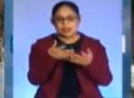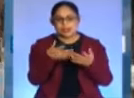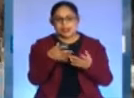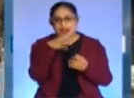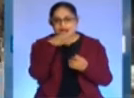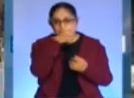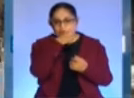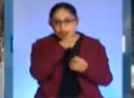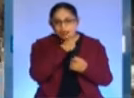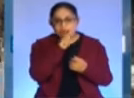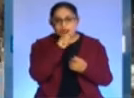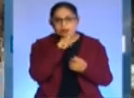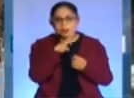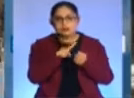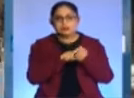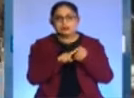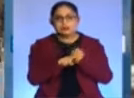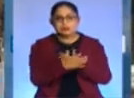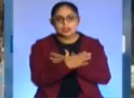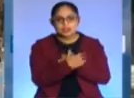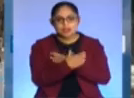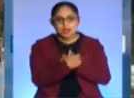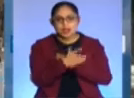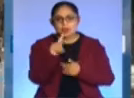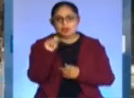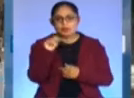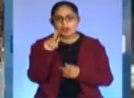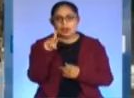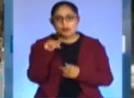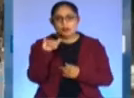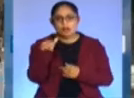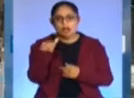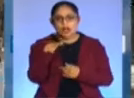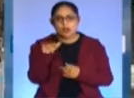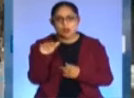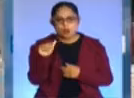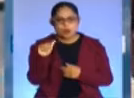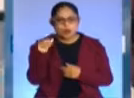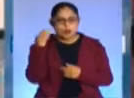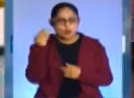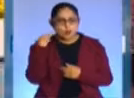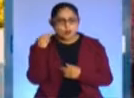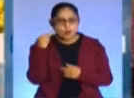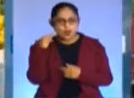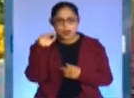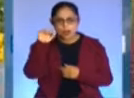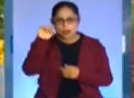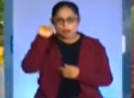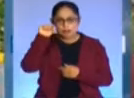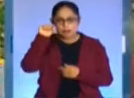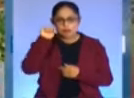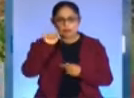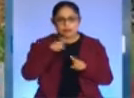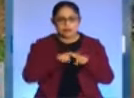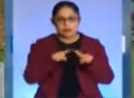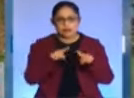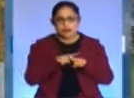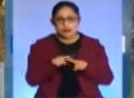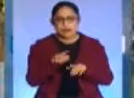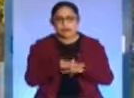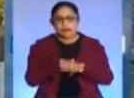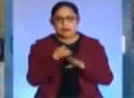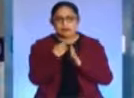tenemos en Zitácuaro, en Tlalpujagua, las que tenemos en Morelia, las que tenemos en Pátzcuaro. Hay una gran diversidad de